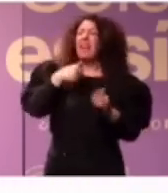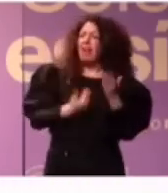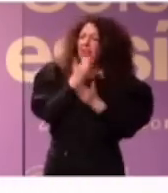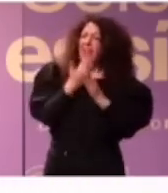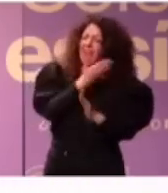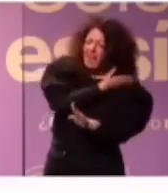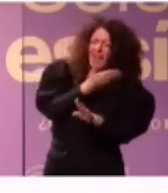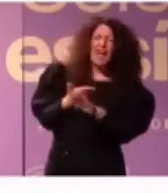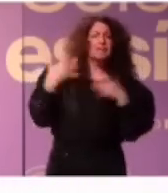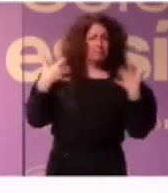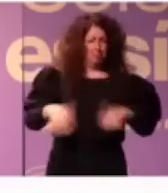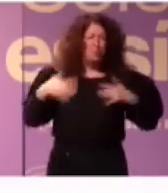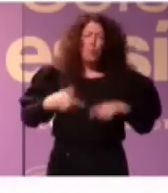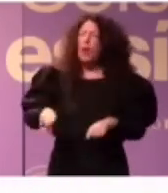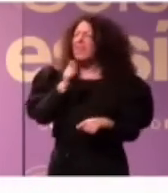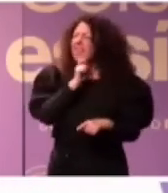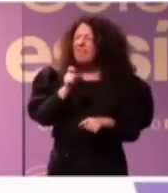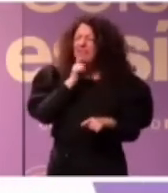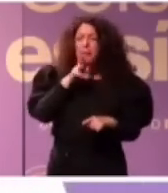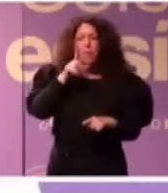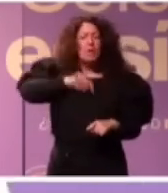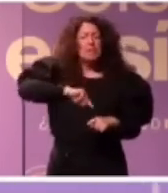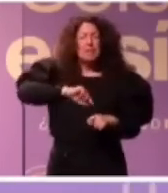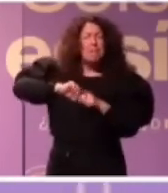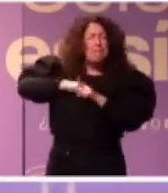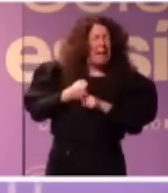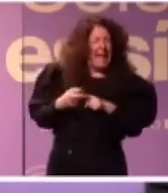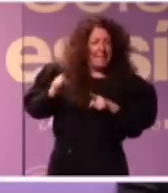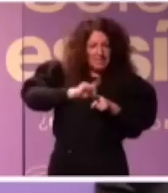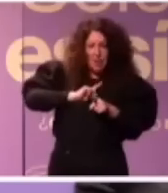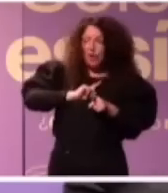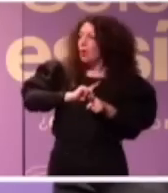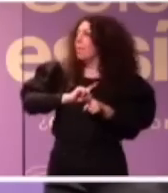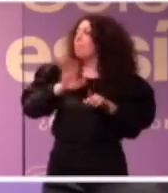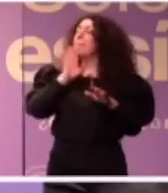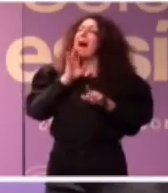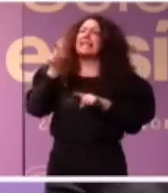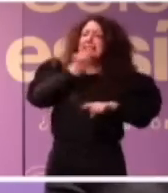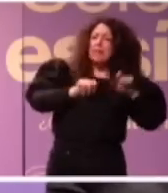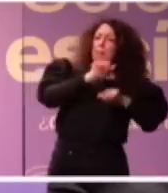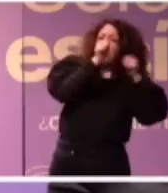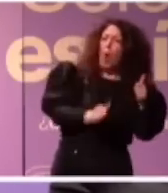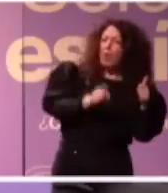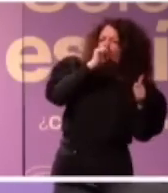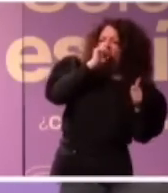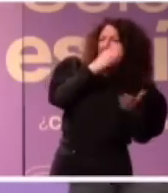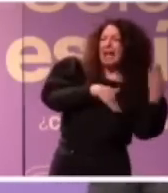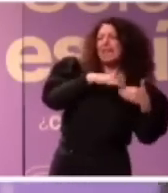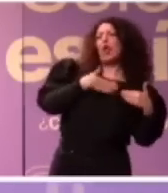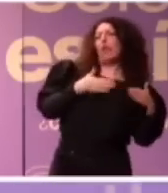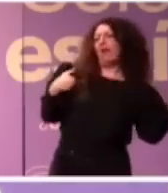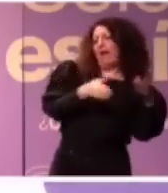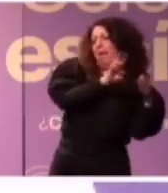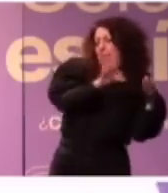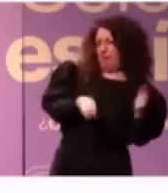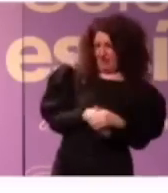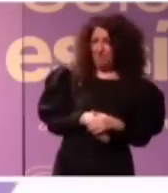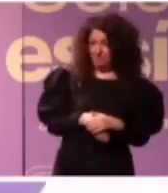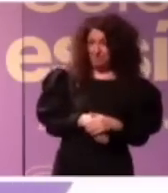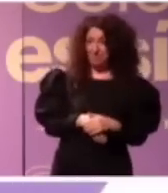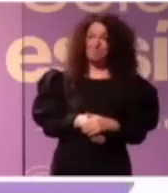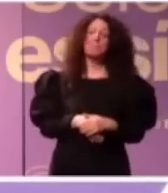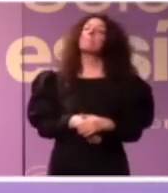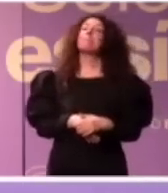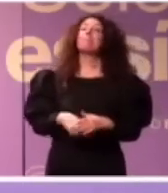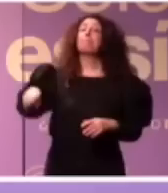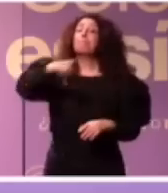muy difíciles porque hay mucha presión para volver al modelo anterior que está proponiendo el Partido Popular. Y